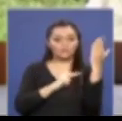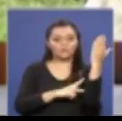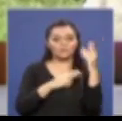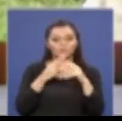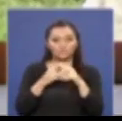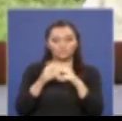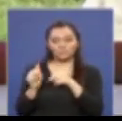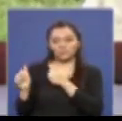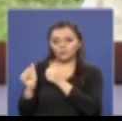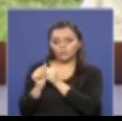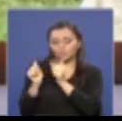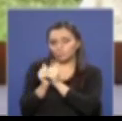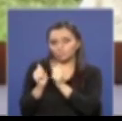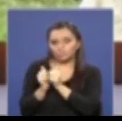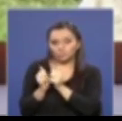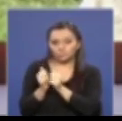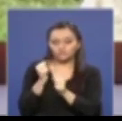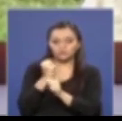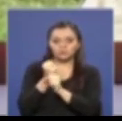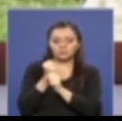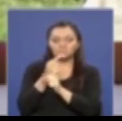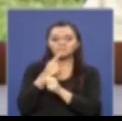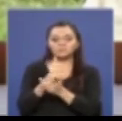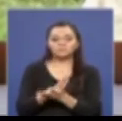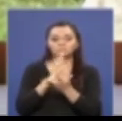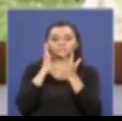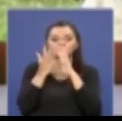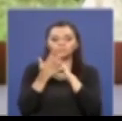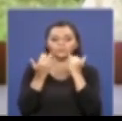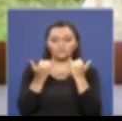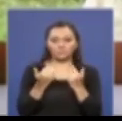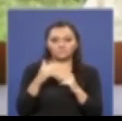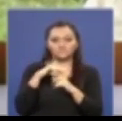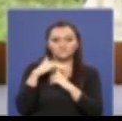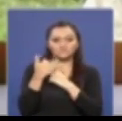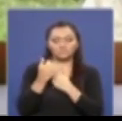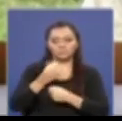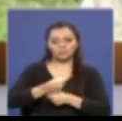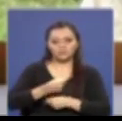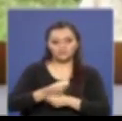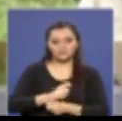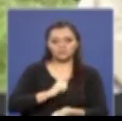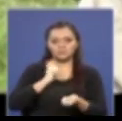Hombro, hemos estado cambiando la situación de trabajo,